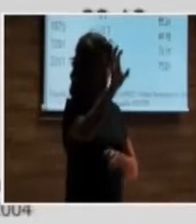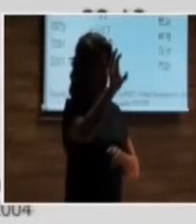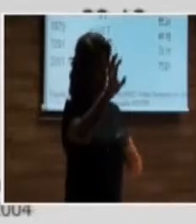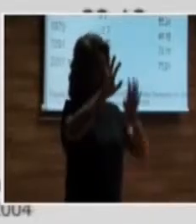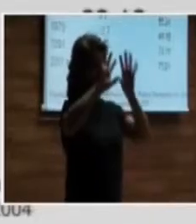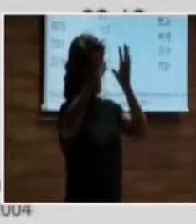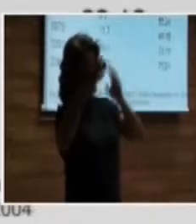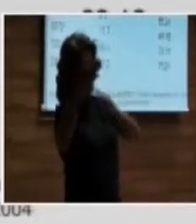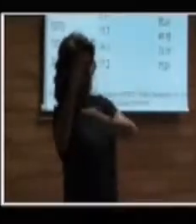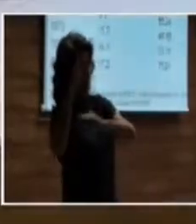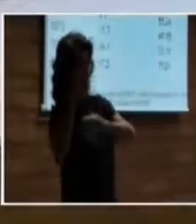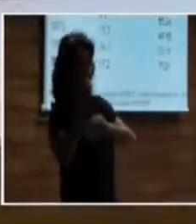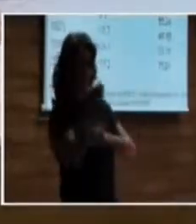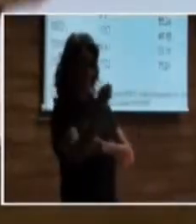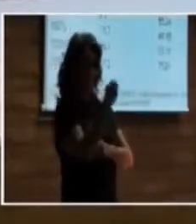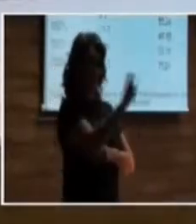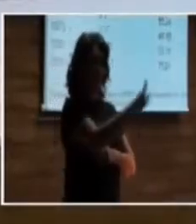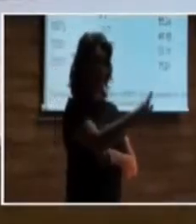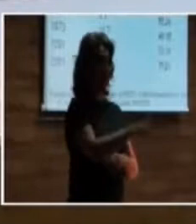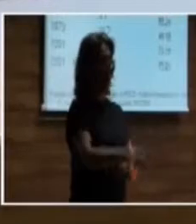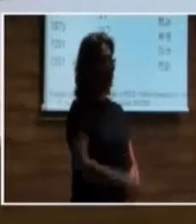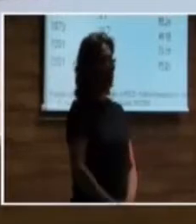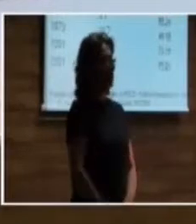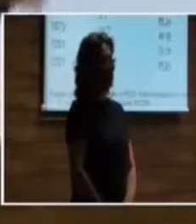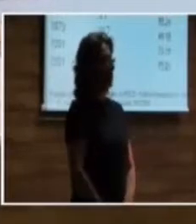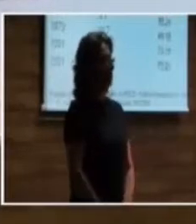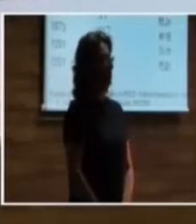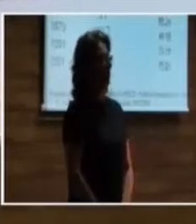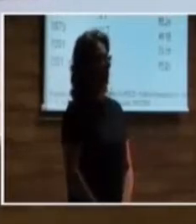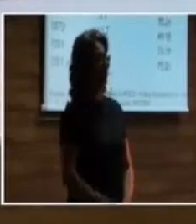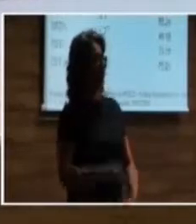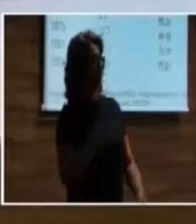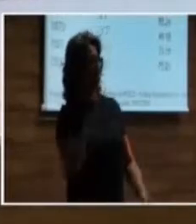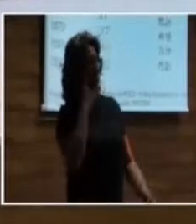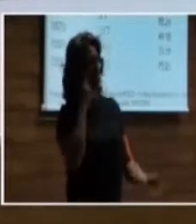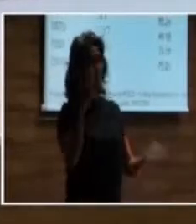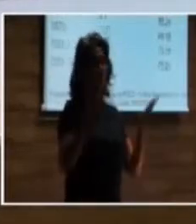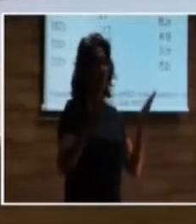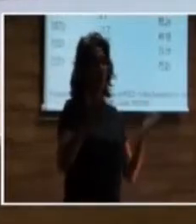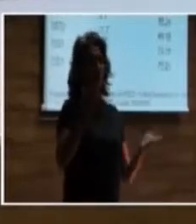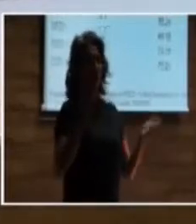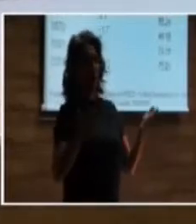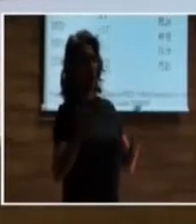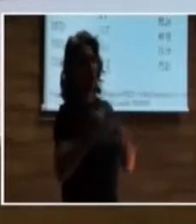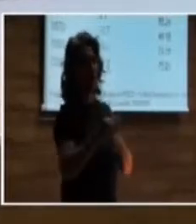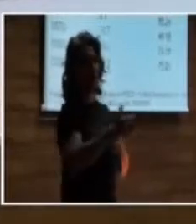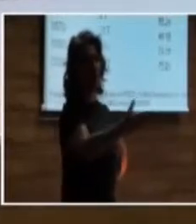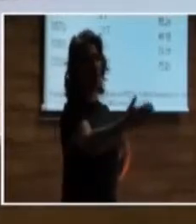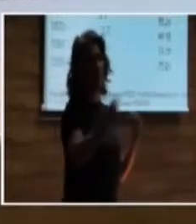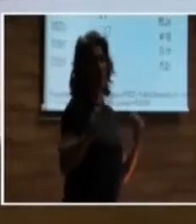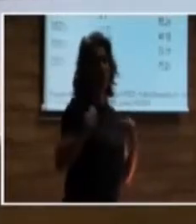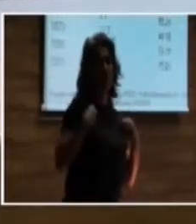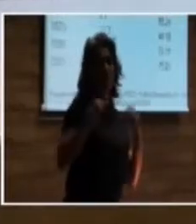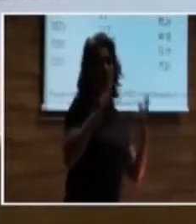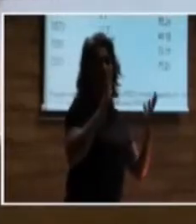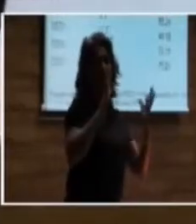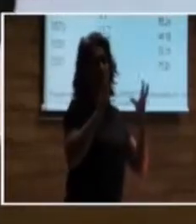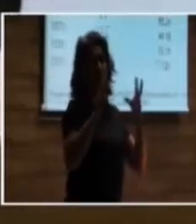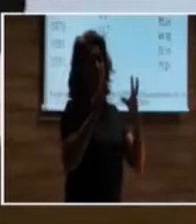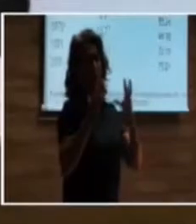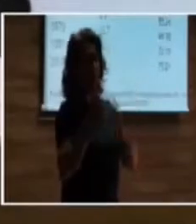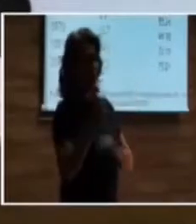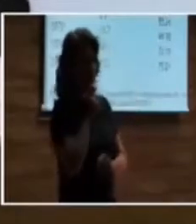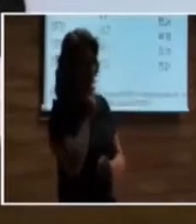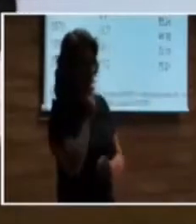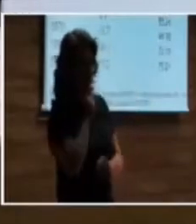parecido, y ahí aparece el Alzheimer, un poco ver cómo ha cambiado la esperanza de vida. Esta es los datos de los censos en la